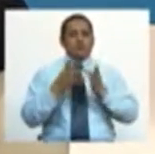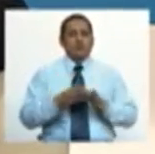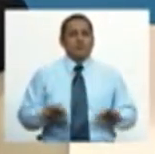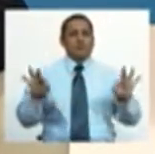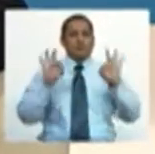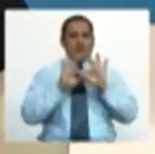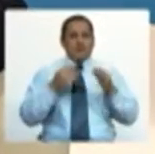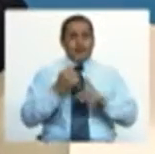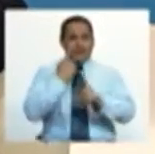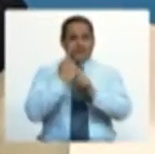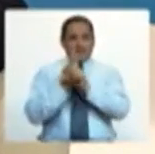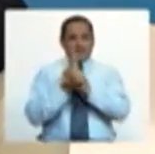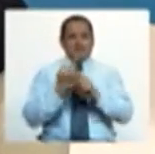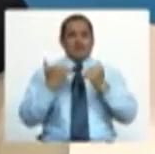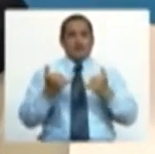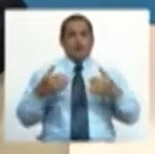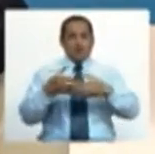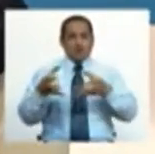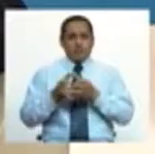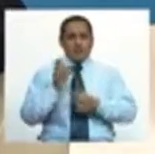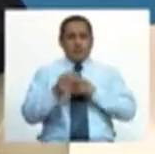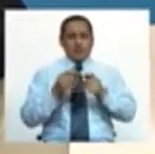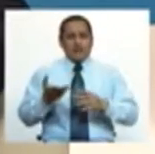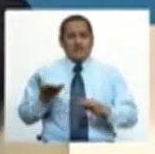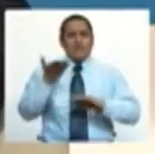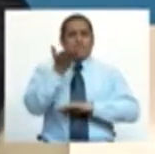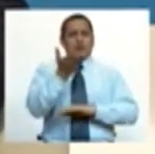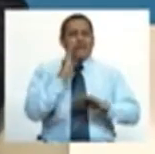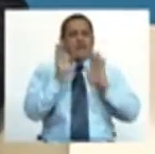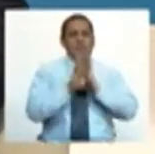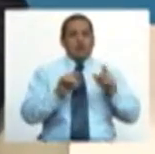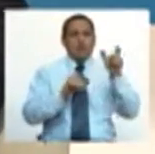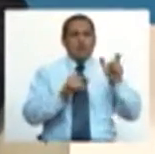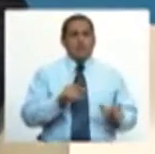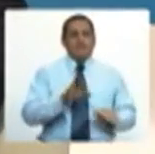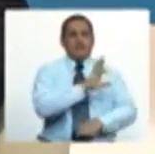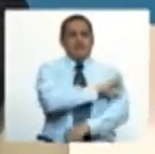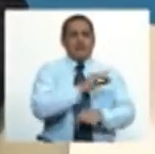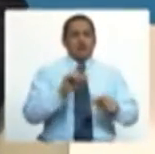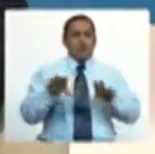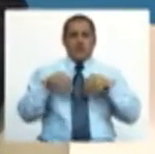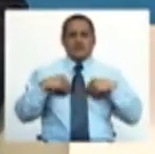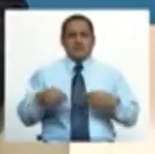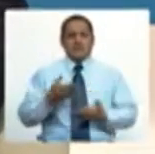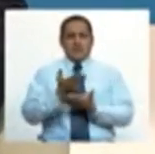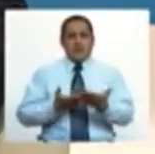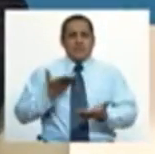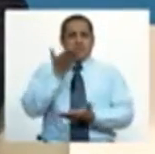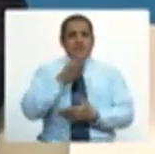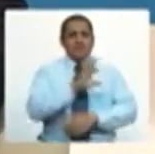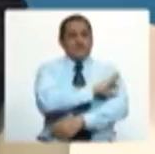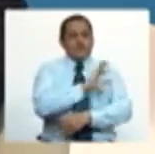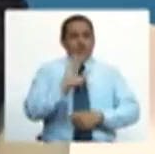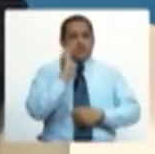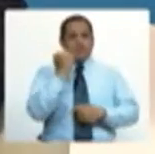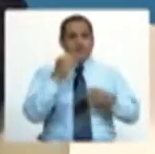sumamente importante la presencia de la parte impugnante. Imaginemos que un fiscal impugna una sentencia absolutoria y este fiscal no